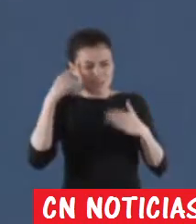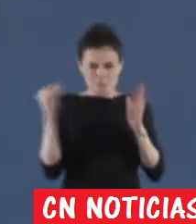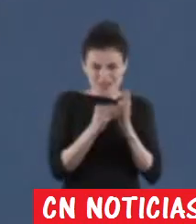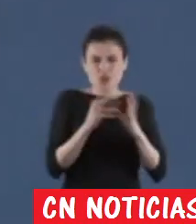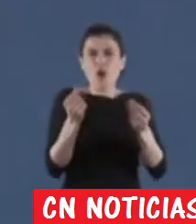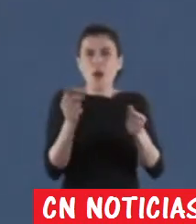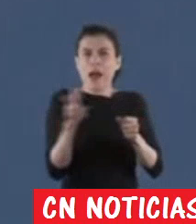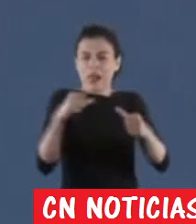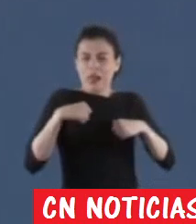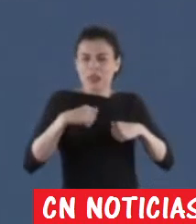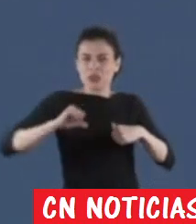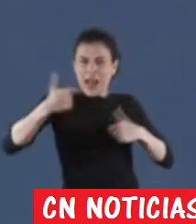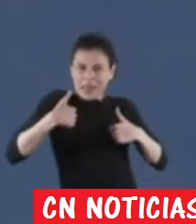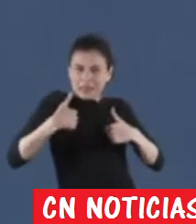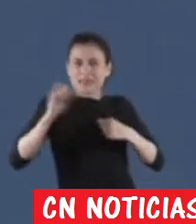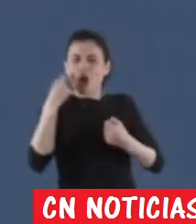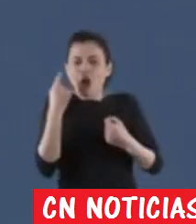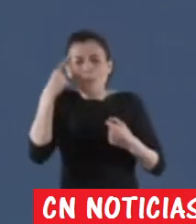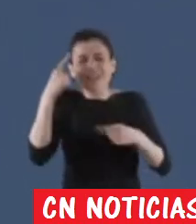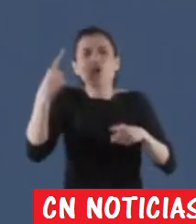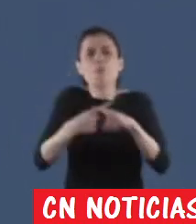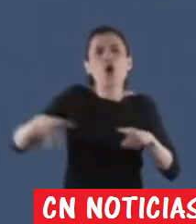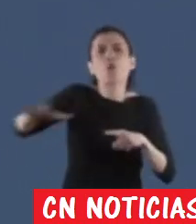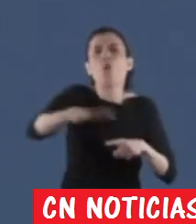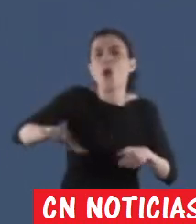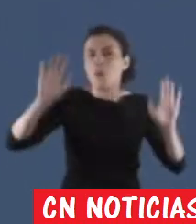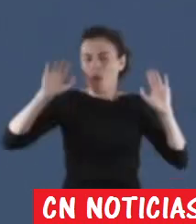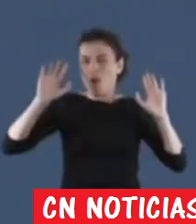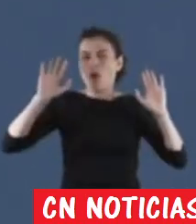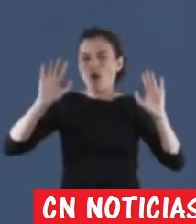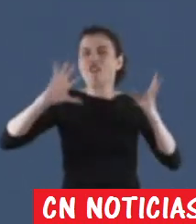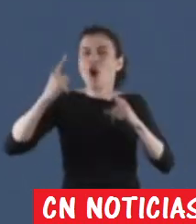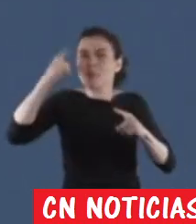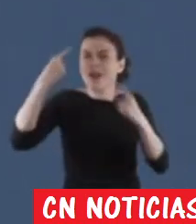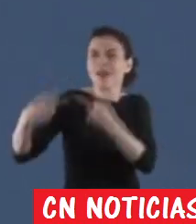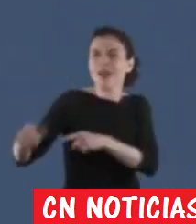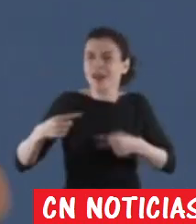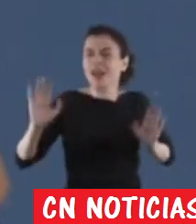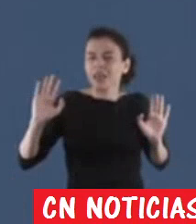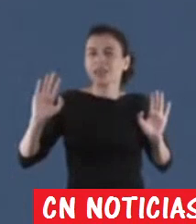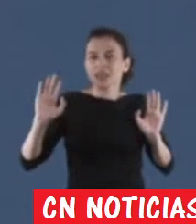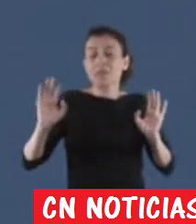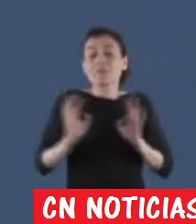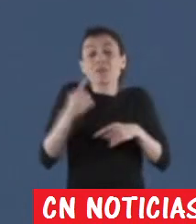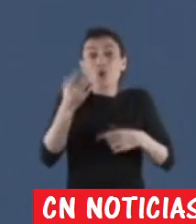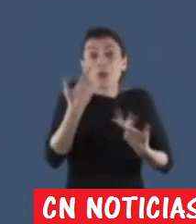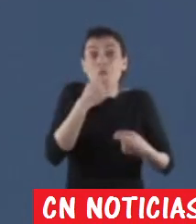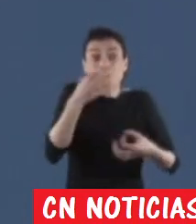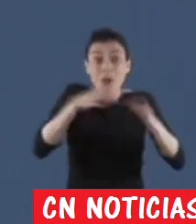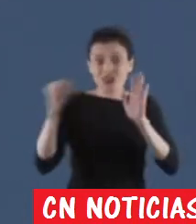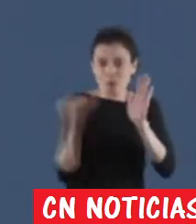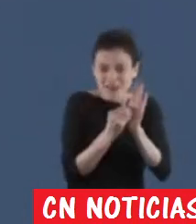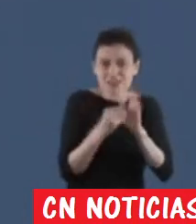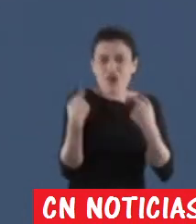o hago lo que le conviene al conjunto y dentro de esa conveniencia colectiva tengo mi satisfacción personal?